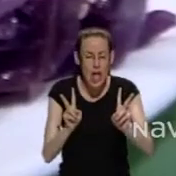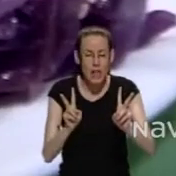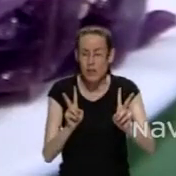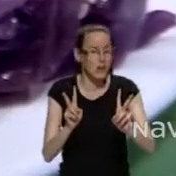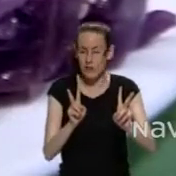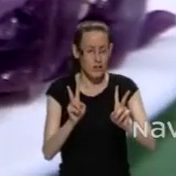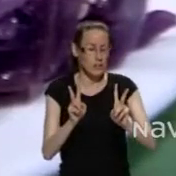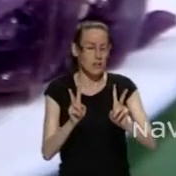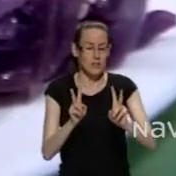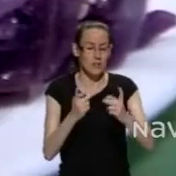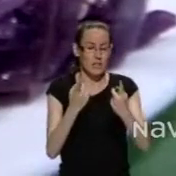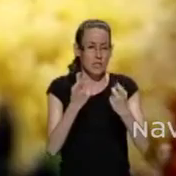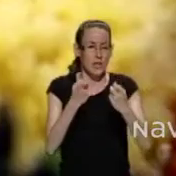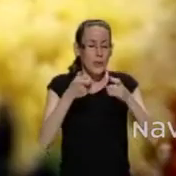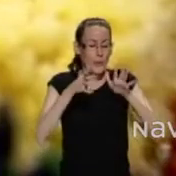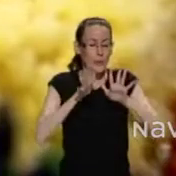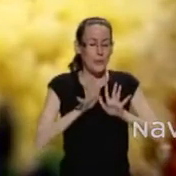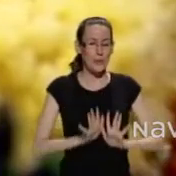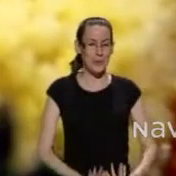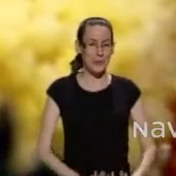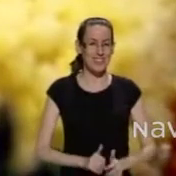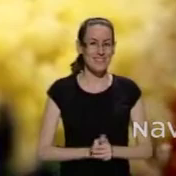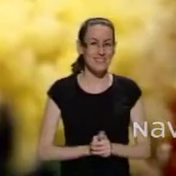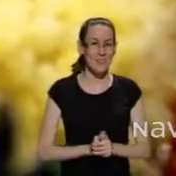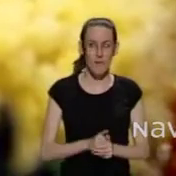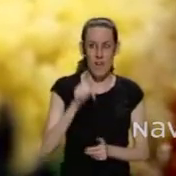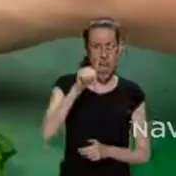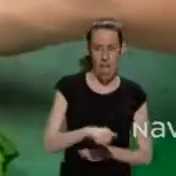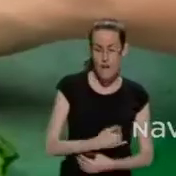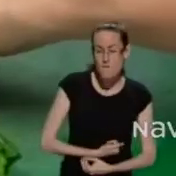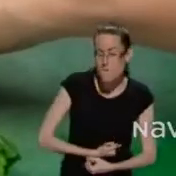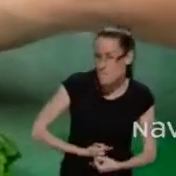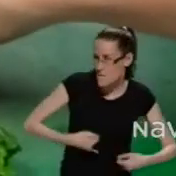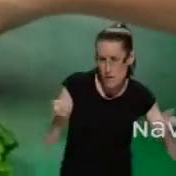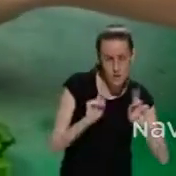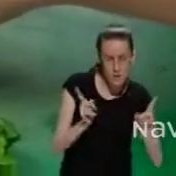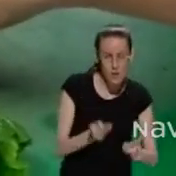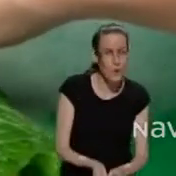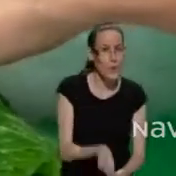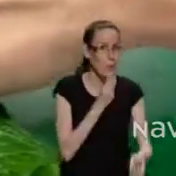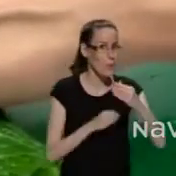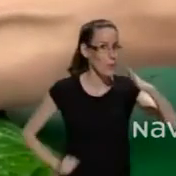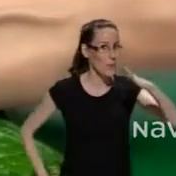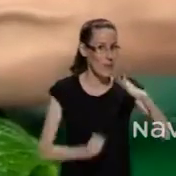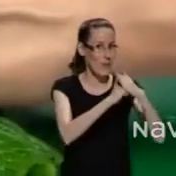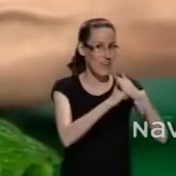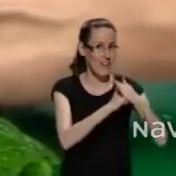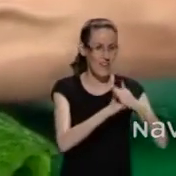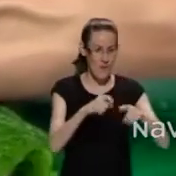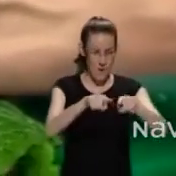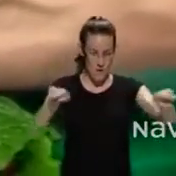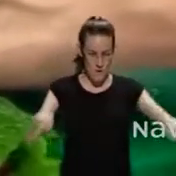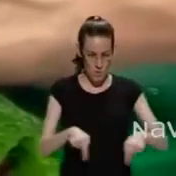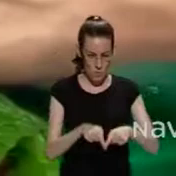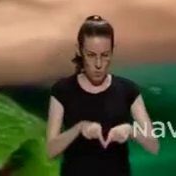Y eso es todo. voilà. Desde luego, aquí quedarte de hambre no te quedas. No, no, no. Las cantidades son grandes